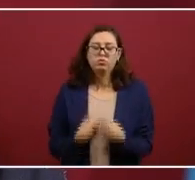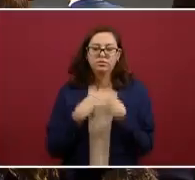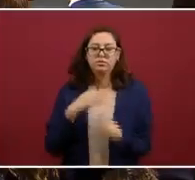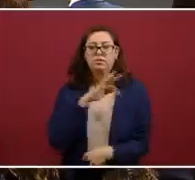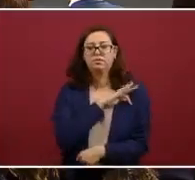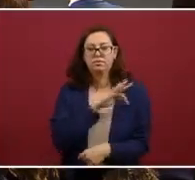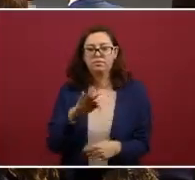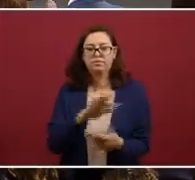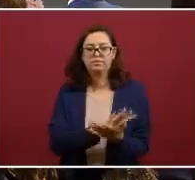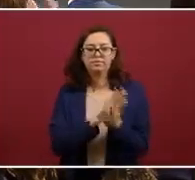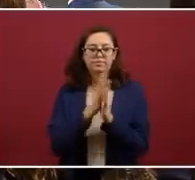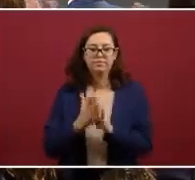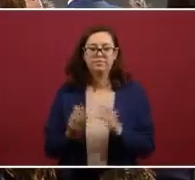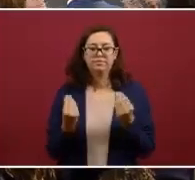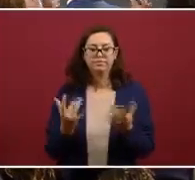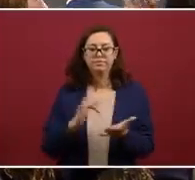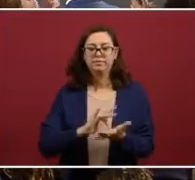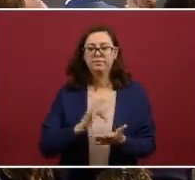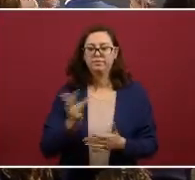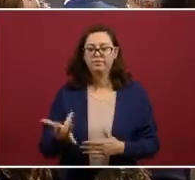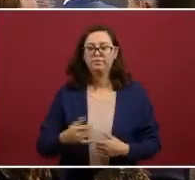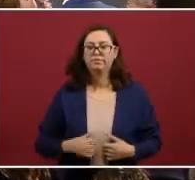Muchas gracias.